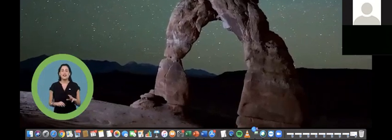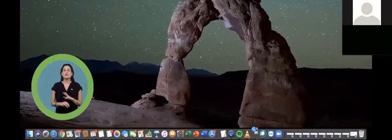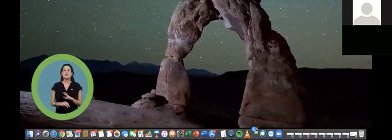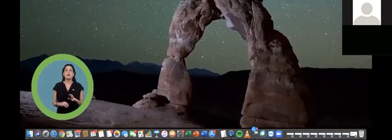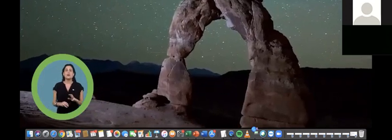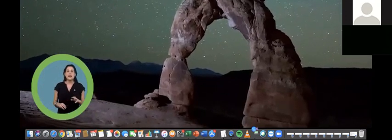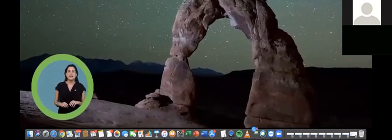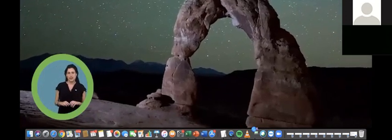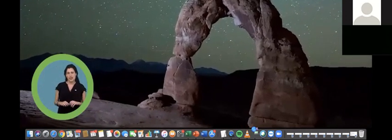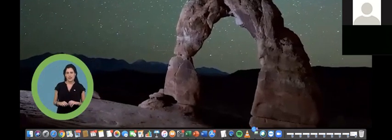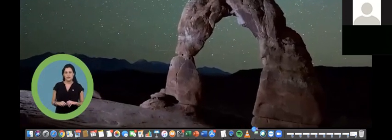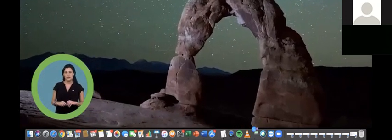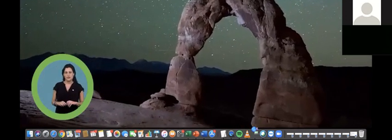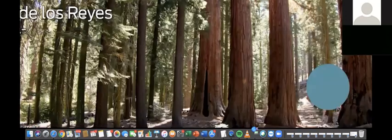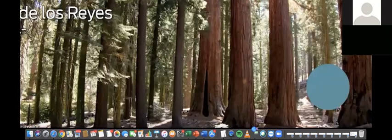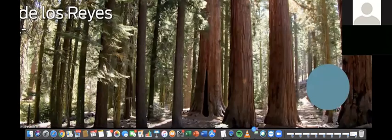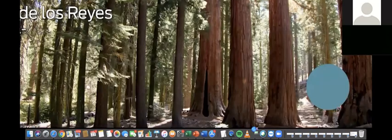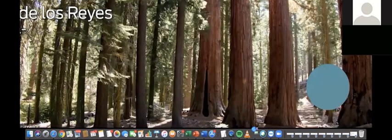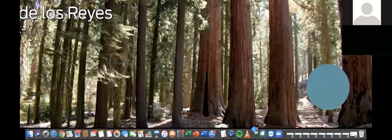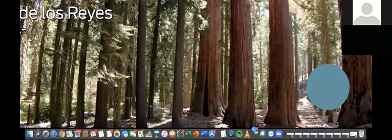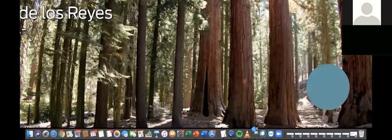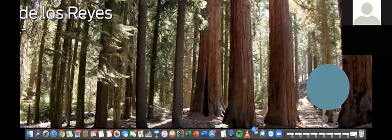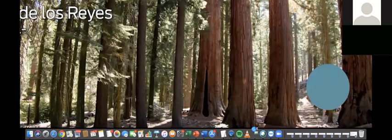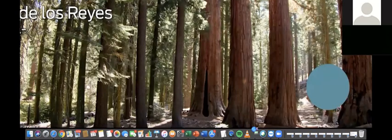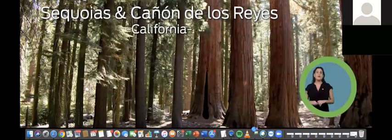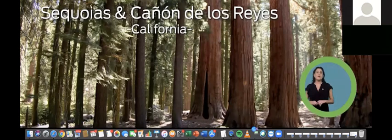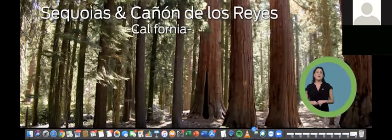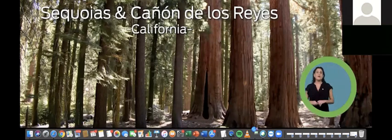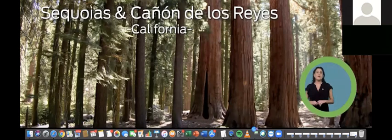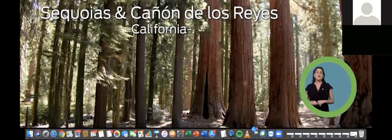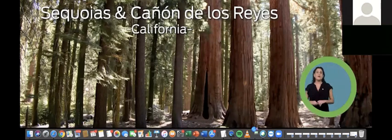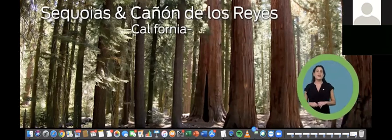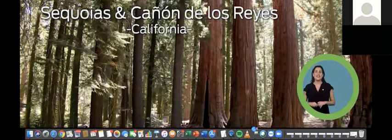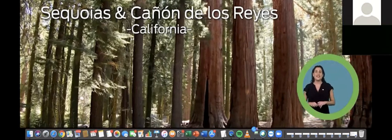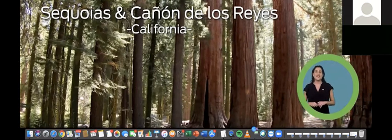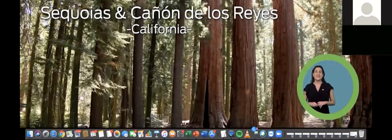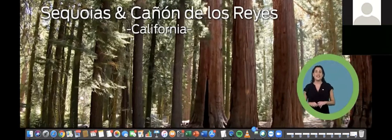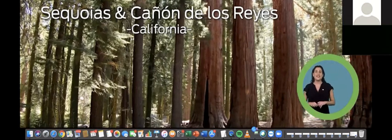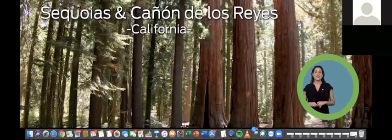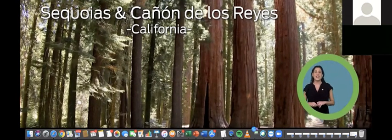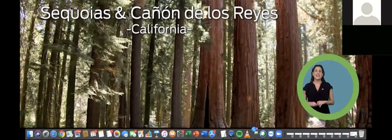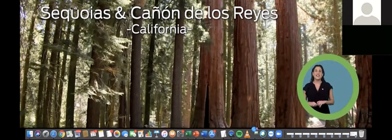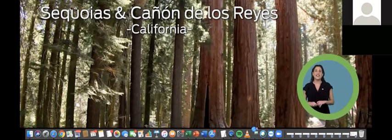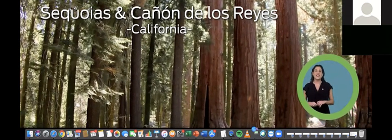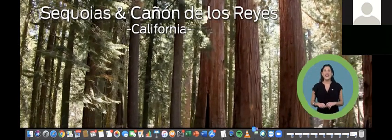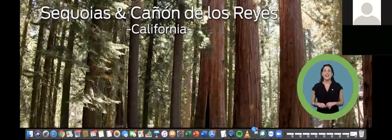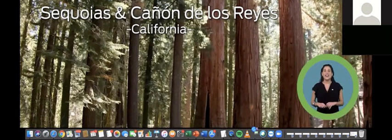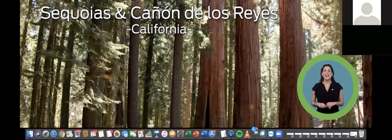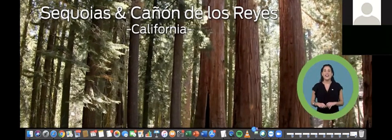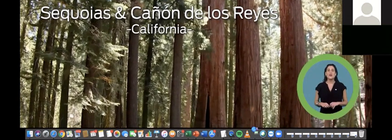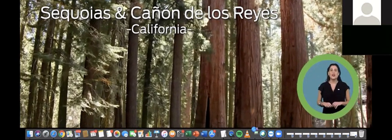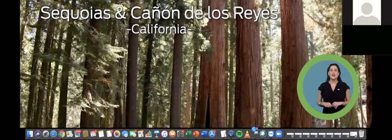estrellas. Vámonos al Parque Nacional Secoyas y Cañón de los Reyes en California. Este parque se distingue por